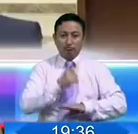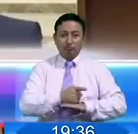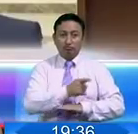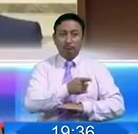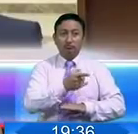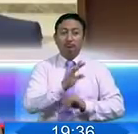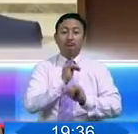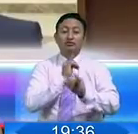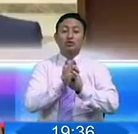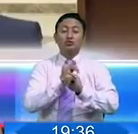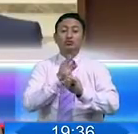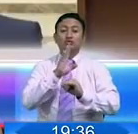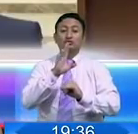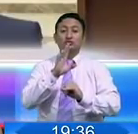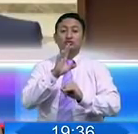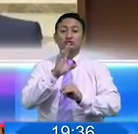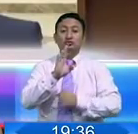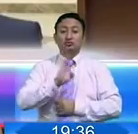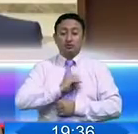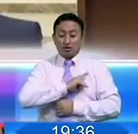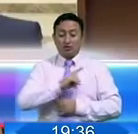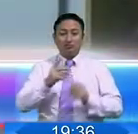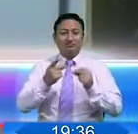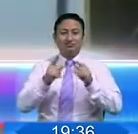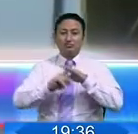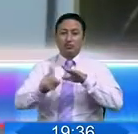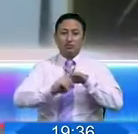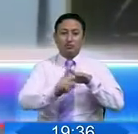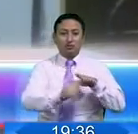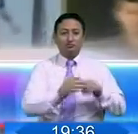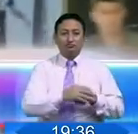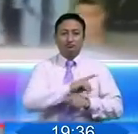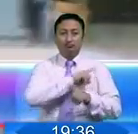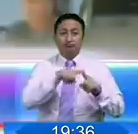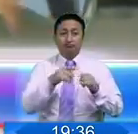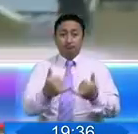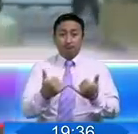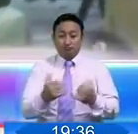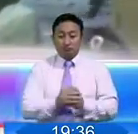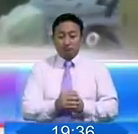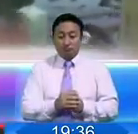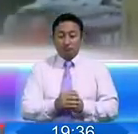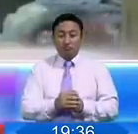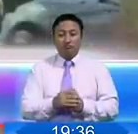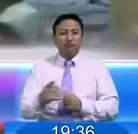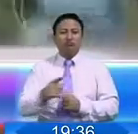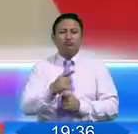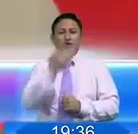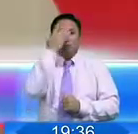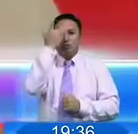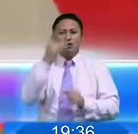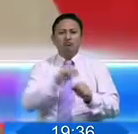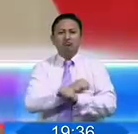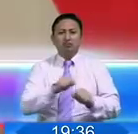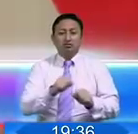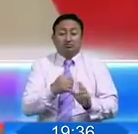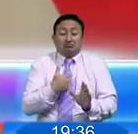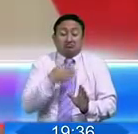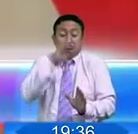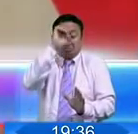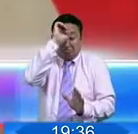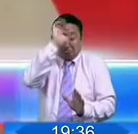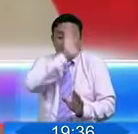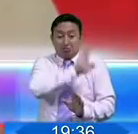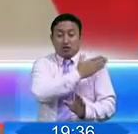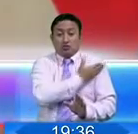de institutos educativos cercanos a la tragedia. Hasta el momento no se ha determinado el móvil del crimen. Por su parte, el